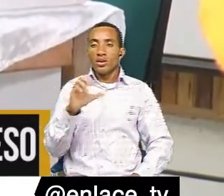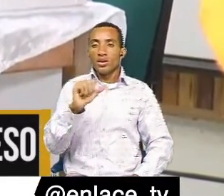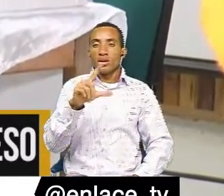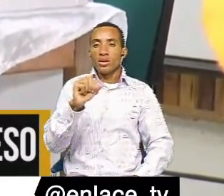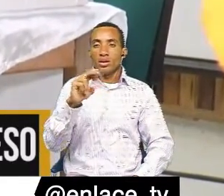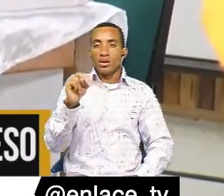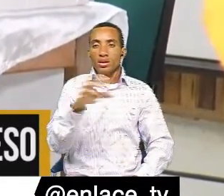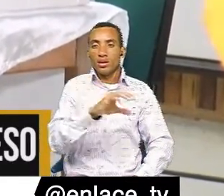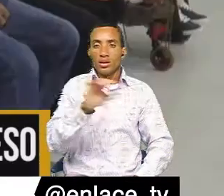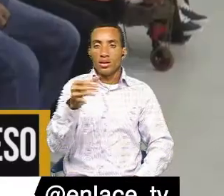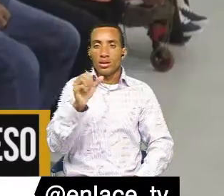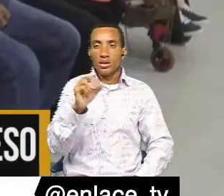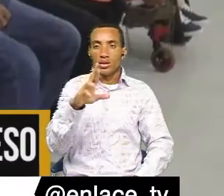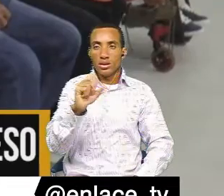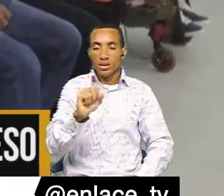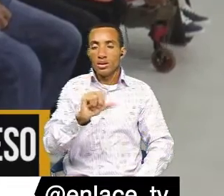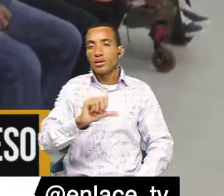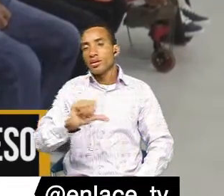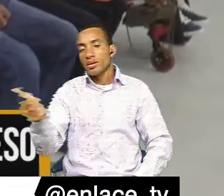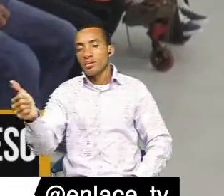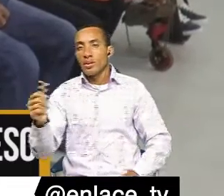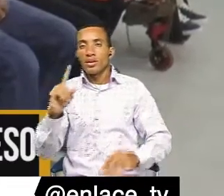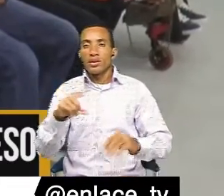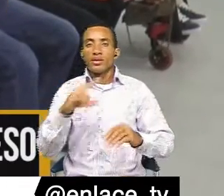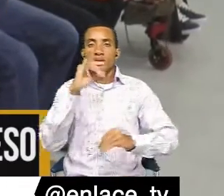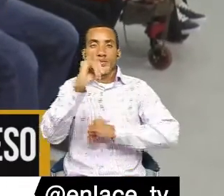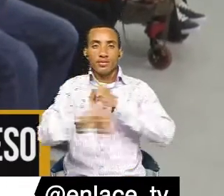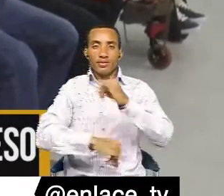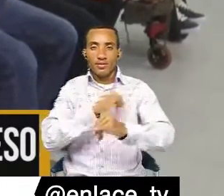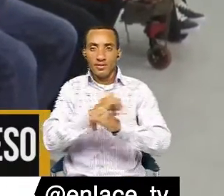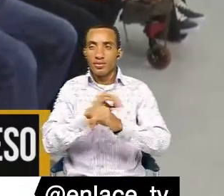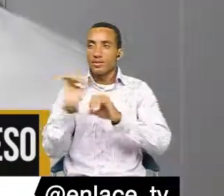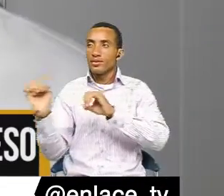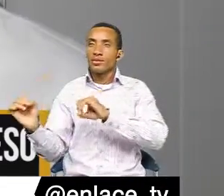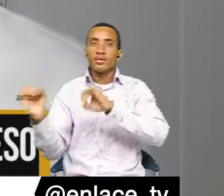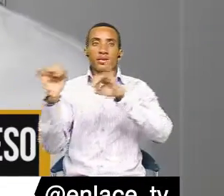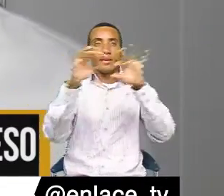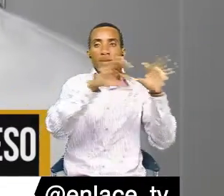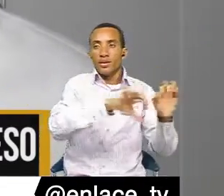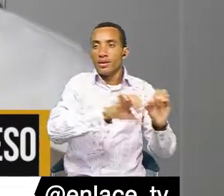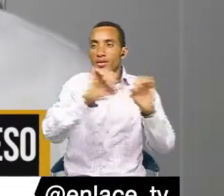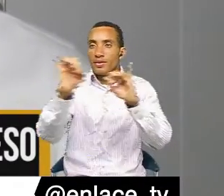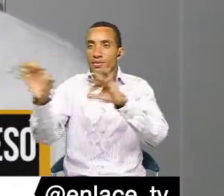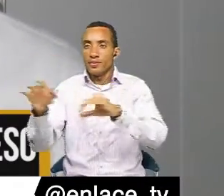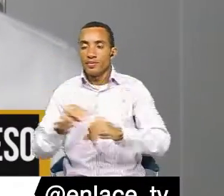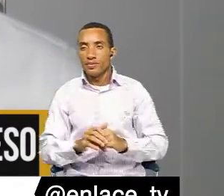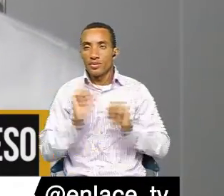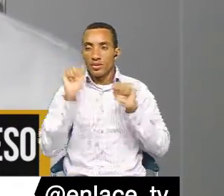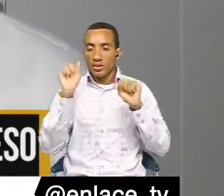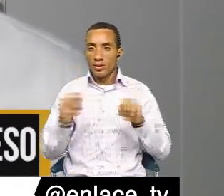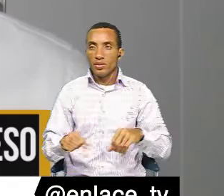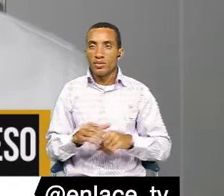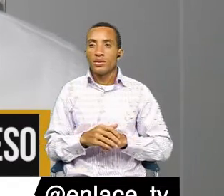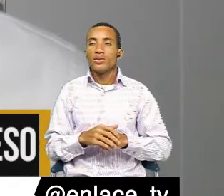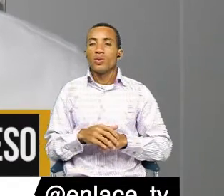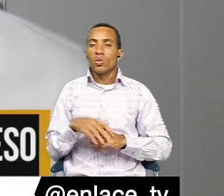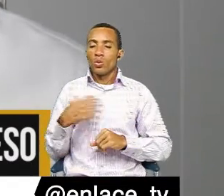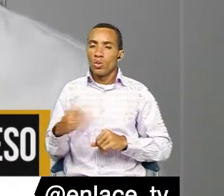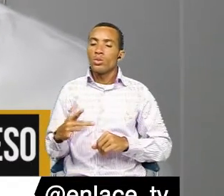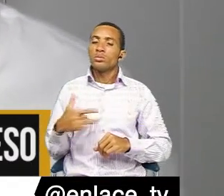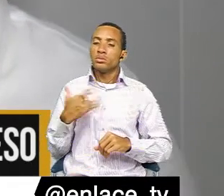través de su embajadora y la Organización Internacional para las Migraciones. Podemos decir que hay una voluntad muy buena por